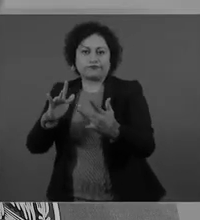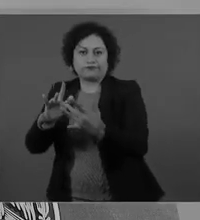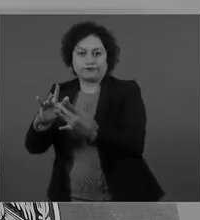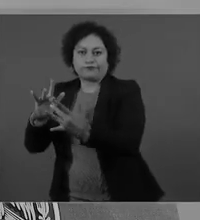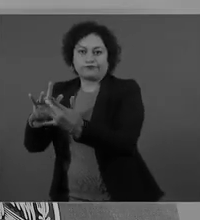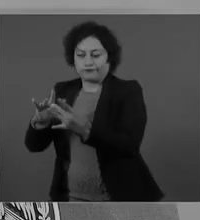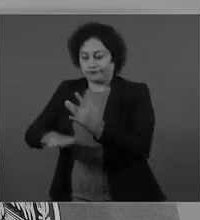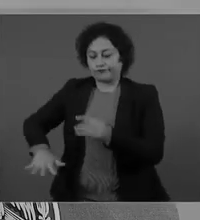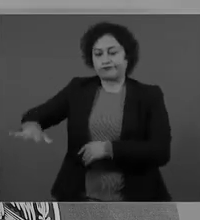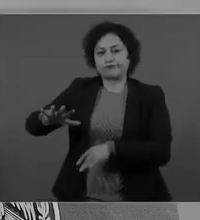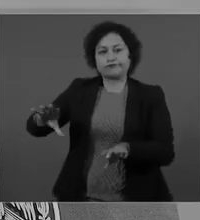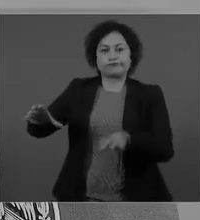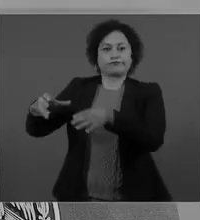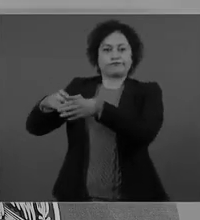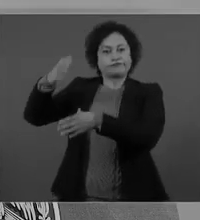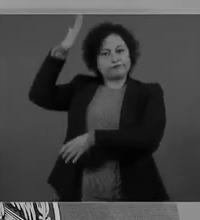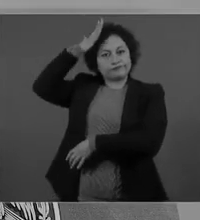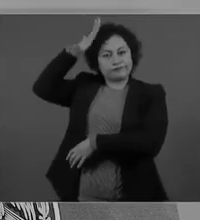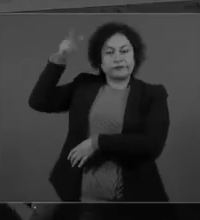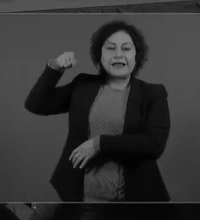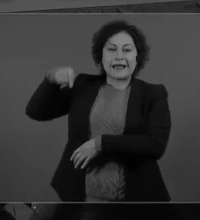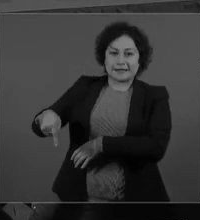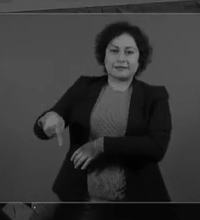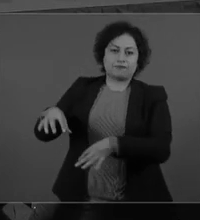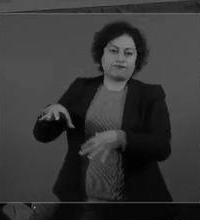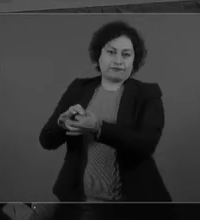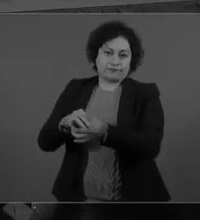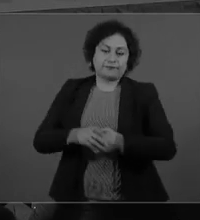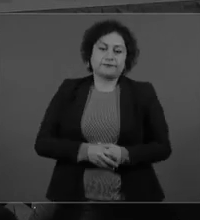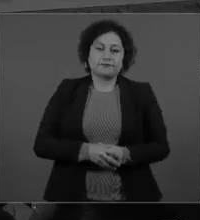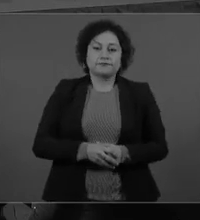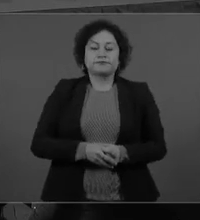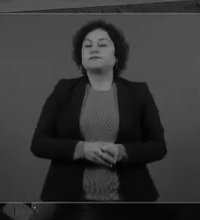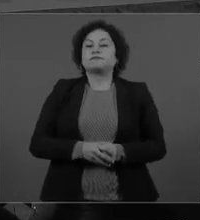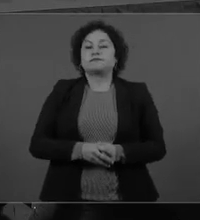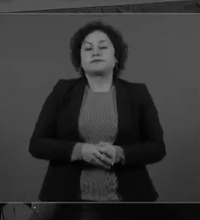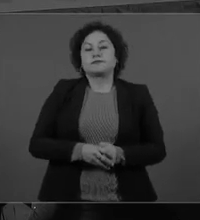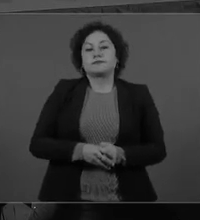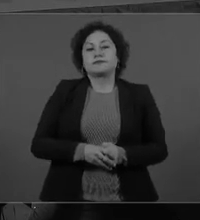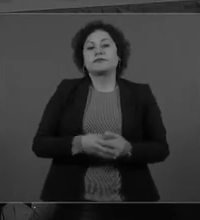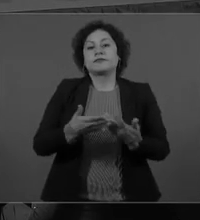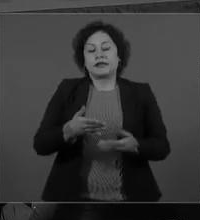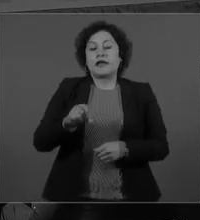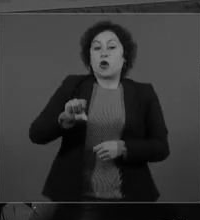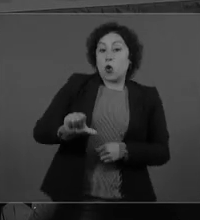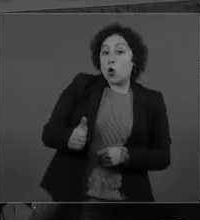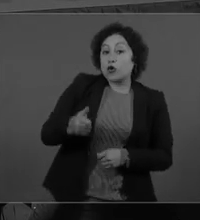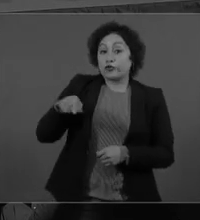al gran cerebro detrás de todo esto, que es el centro de control. La siguiente, por favor. Se tiene también un